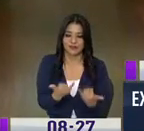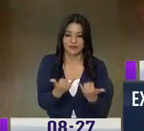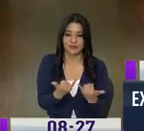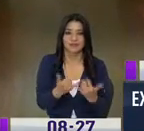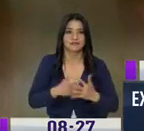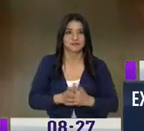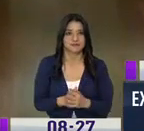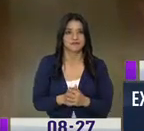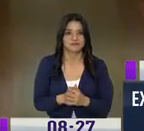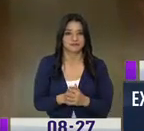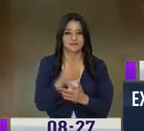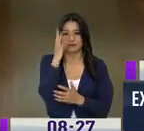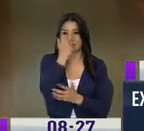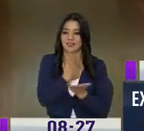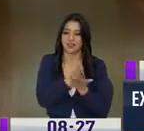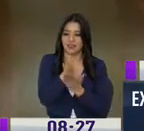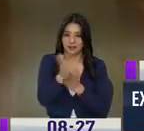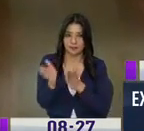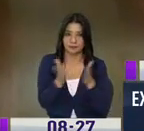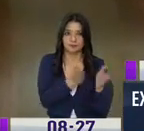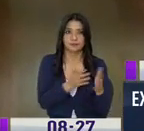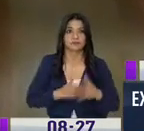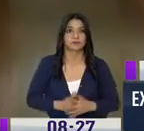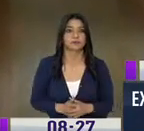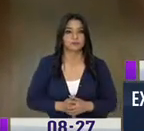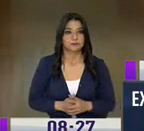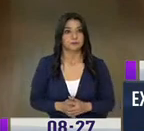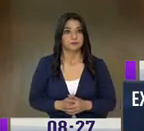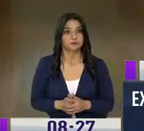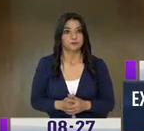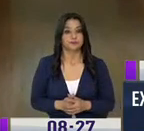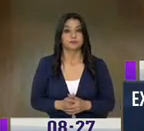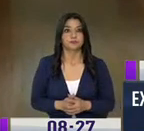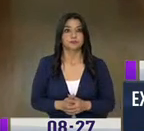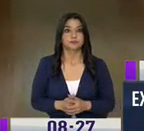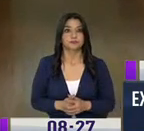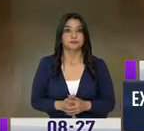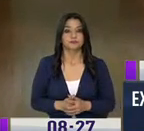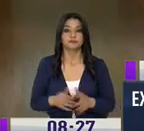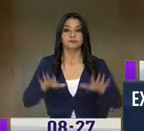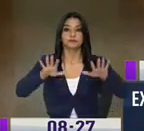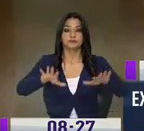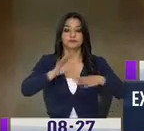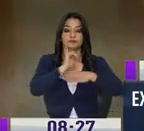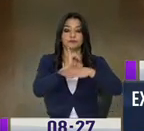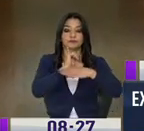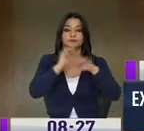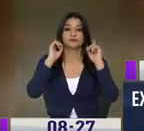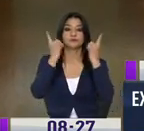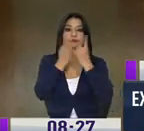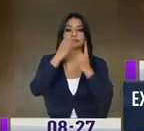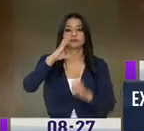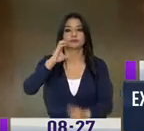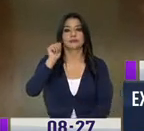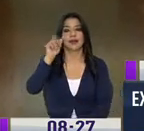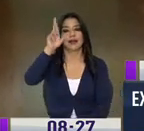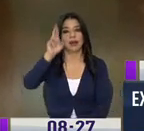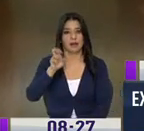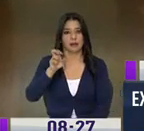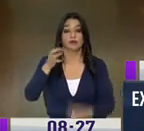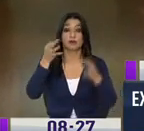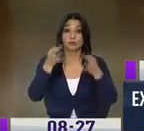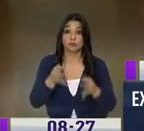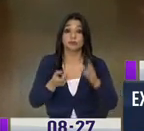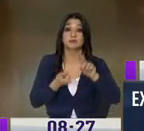en esta carrera tan linda que tenemos. Bueno, nosotros exactamente nos encontramos en el Monasterio Santa Clara, que en el centro de la capital, donde se ha abierto